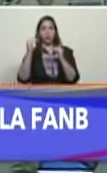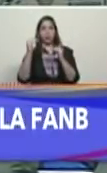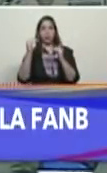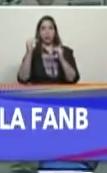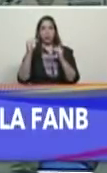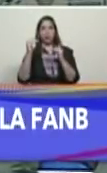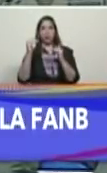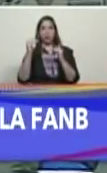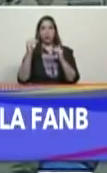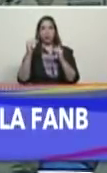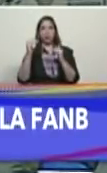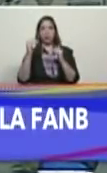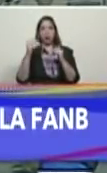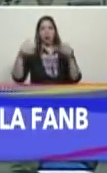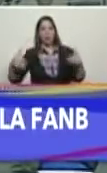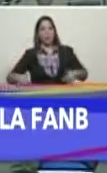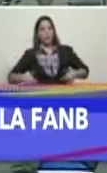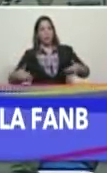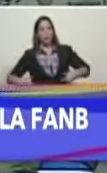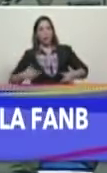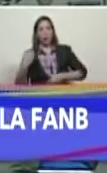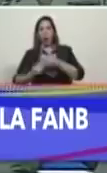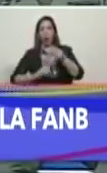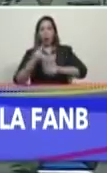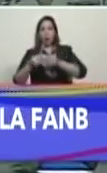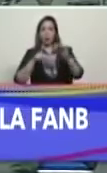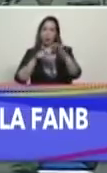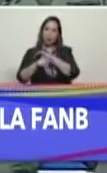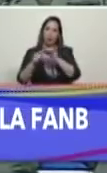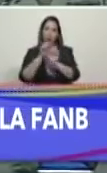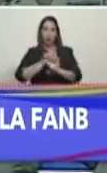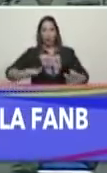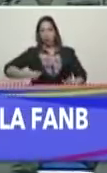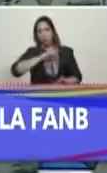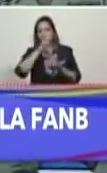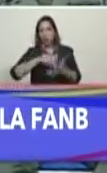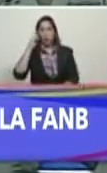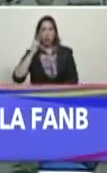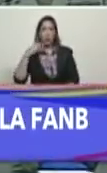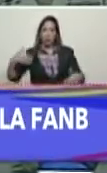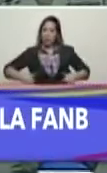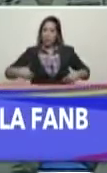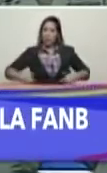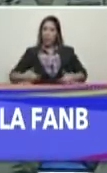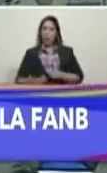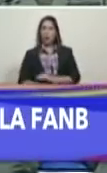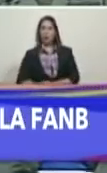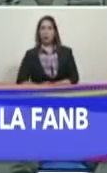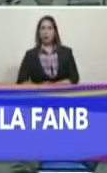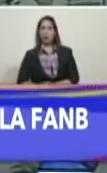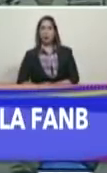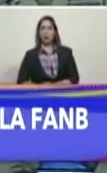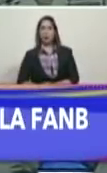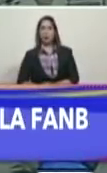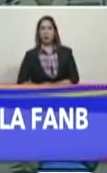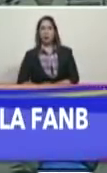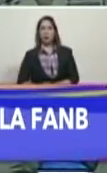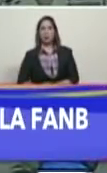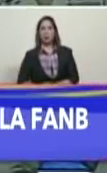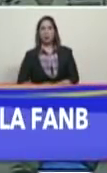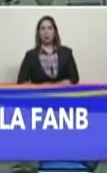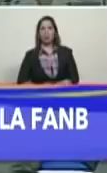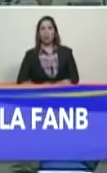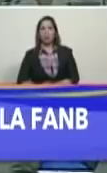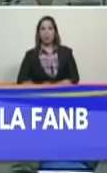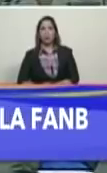para el esfuerzo que se hace, para el esfuerzo hecho. No son pocas